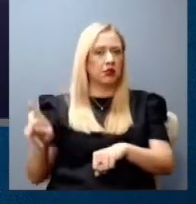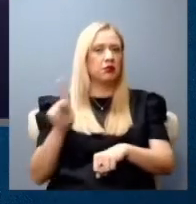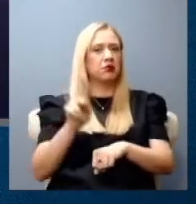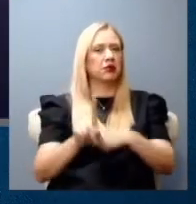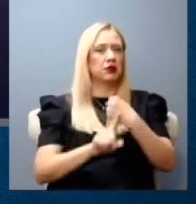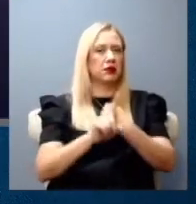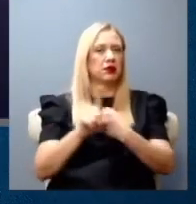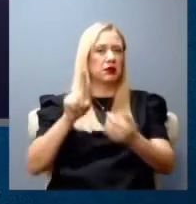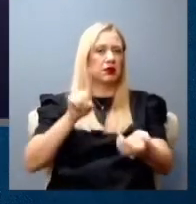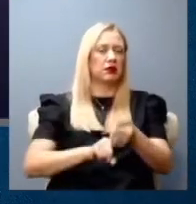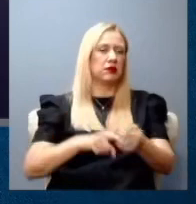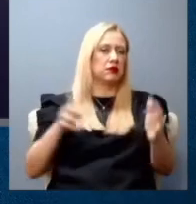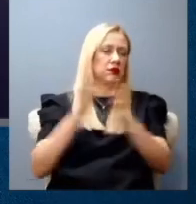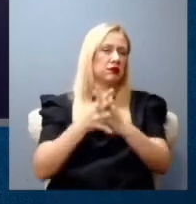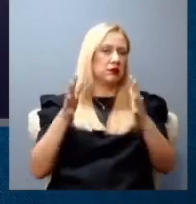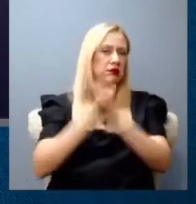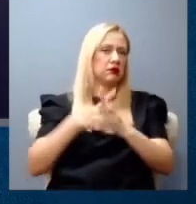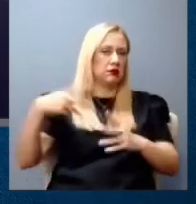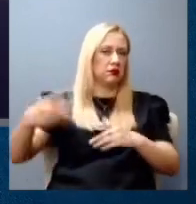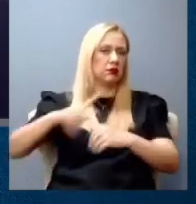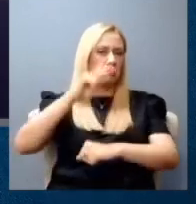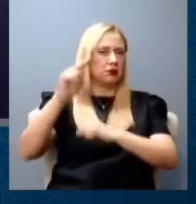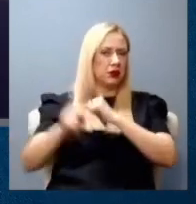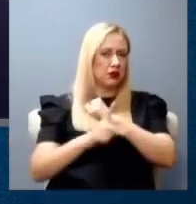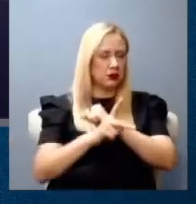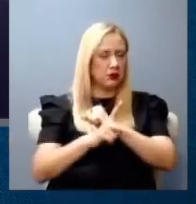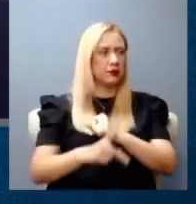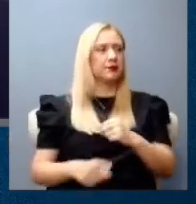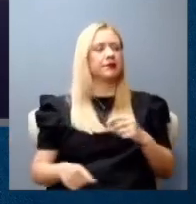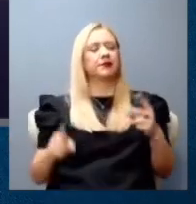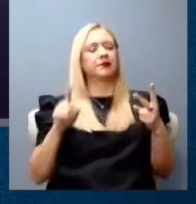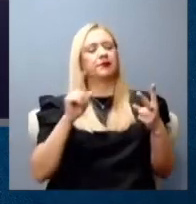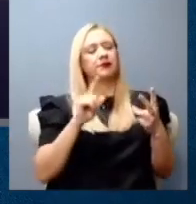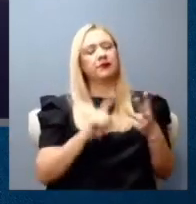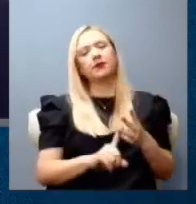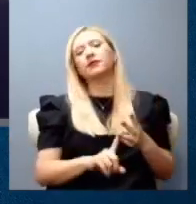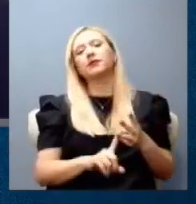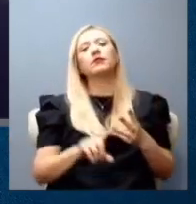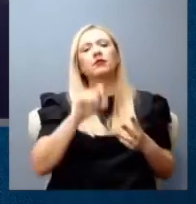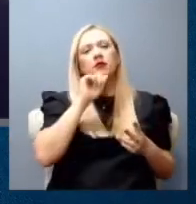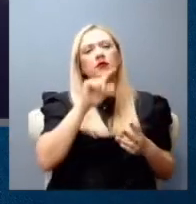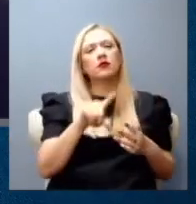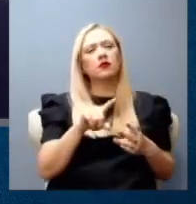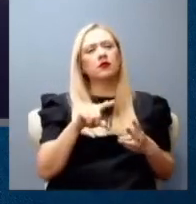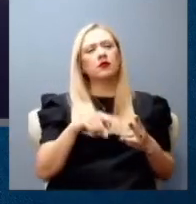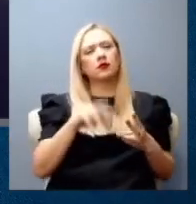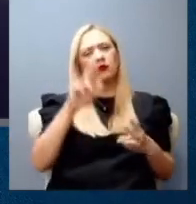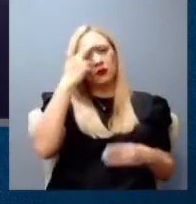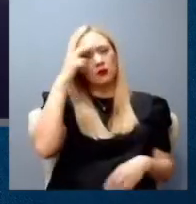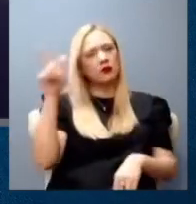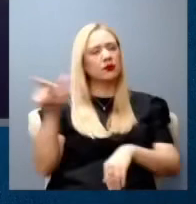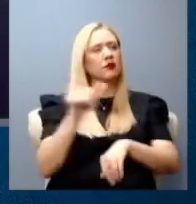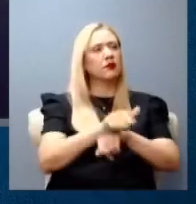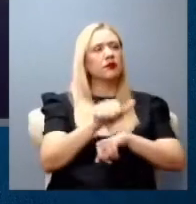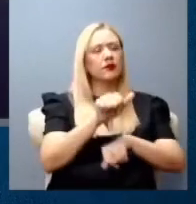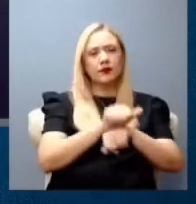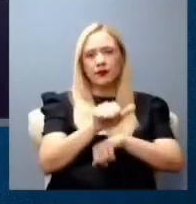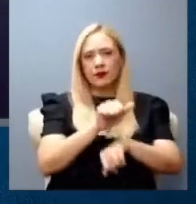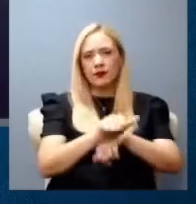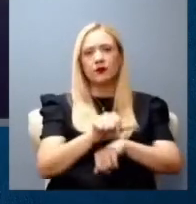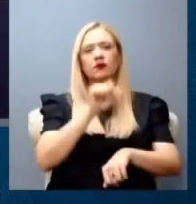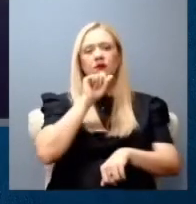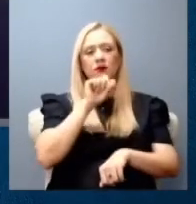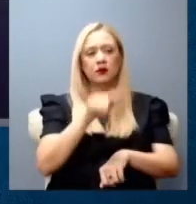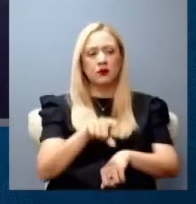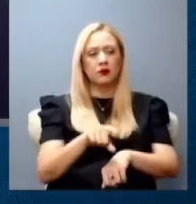conflictos internos armados que acontecieron. También podemos tener el caso de Argentina. En Argentina también